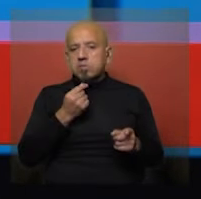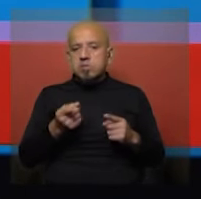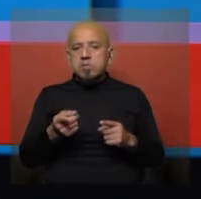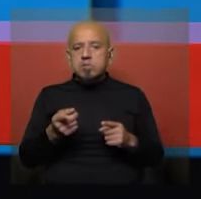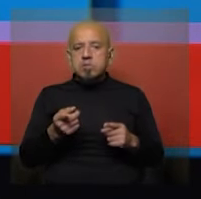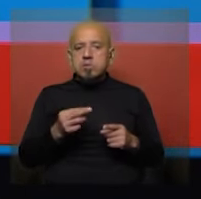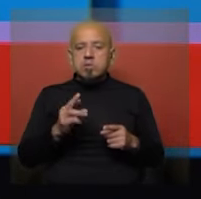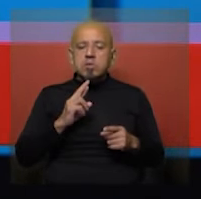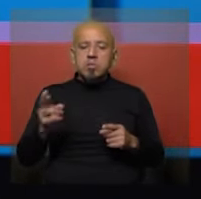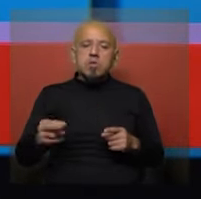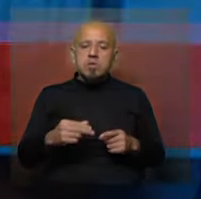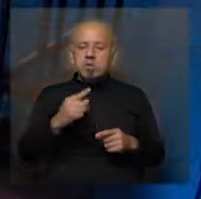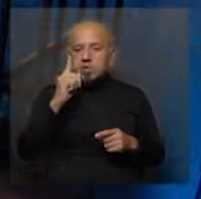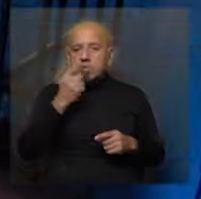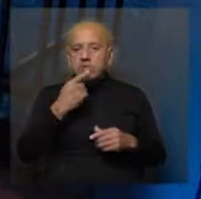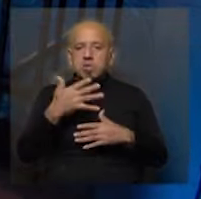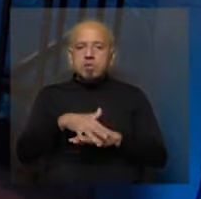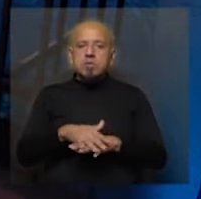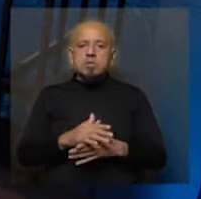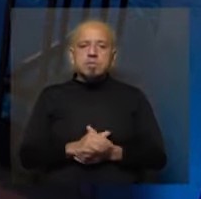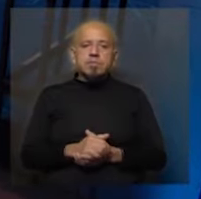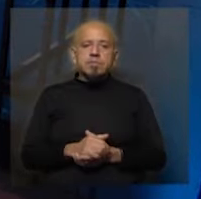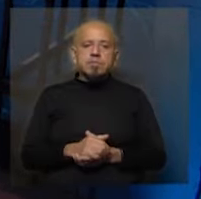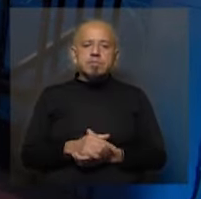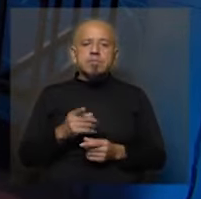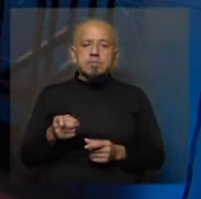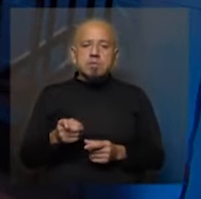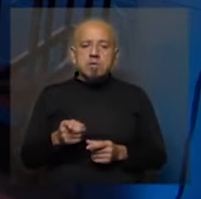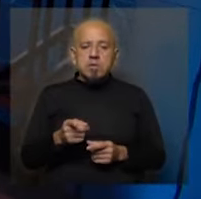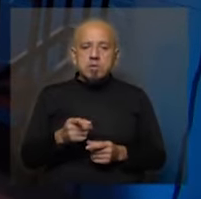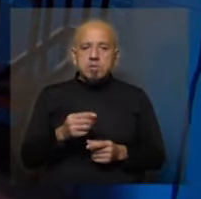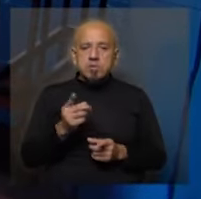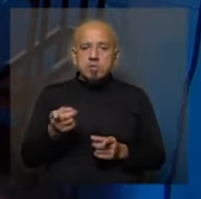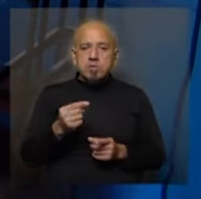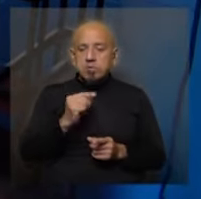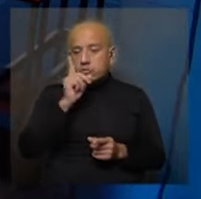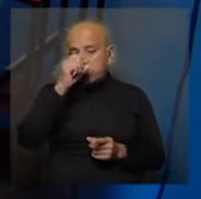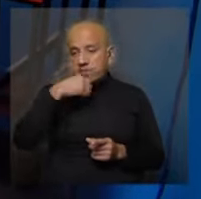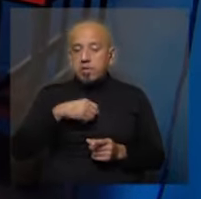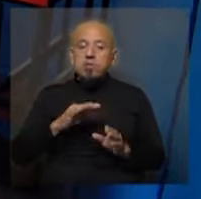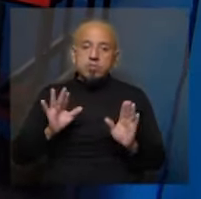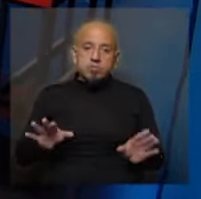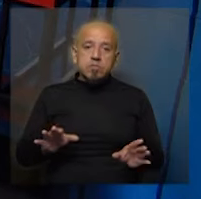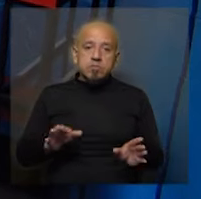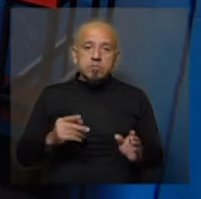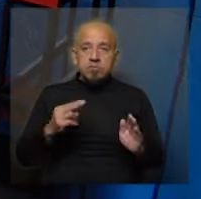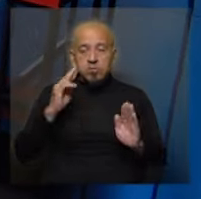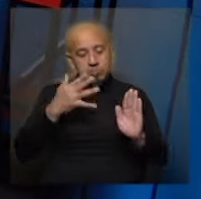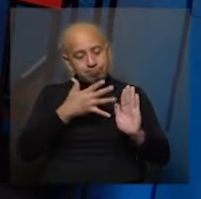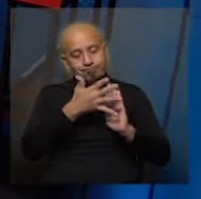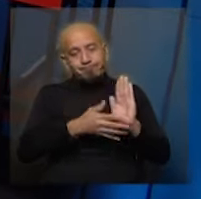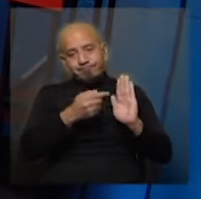una respuesta integral Me parece que Y esto es mejor en Montevideo no todo el resto del país es mucho peor porque